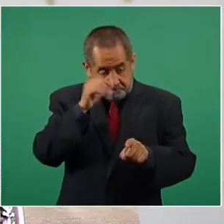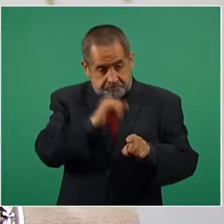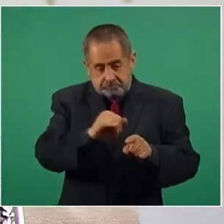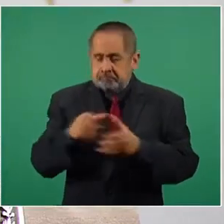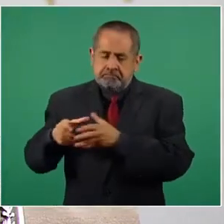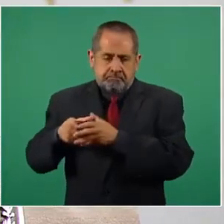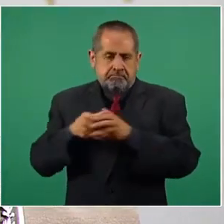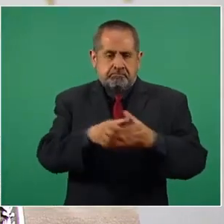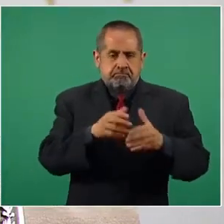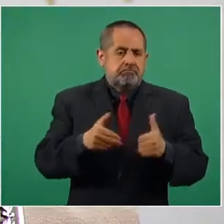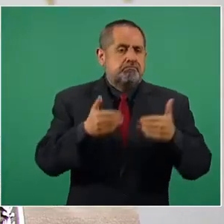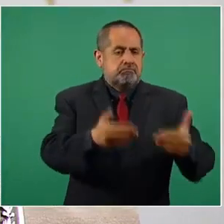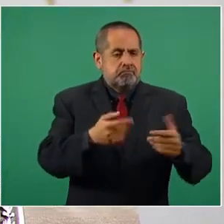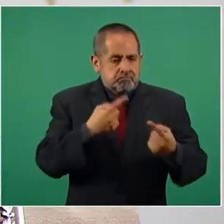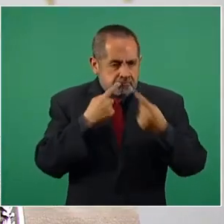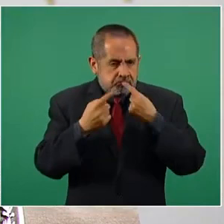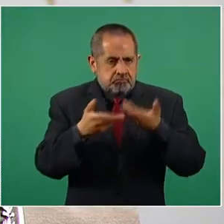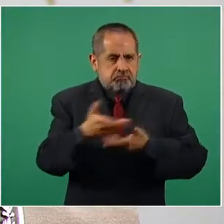como mencioné,